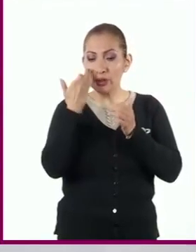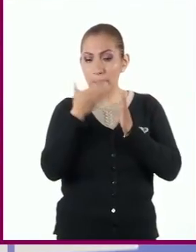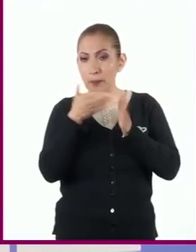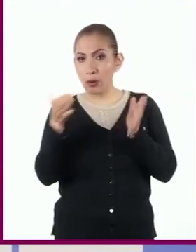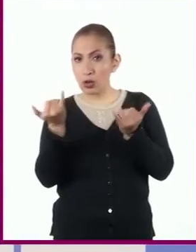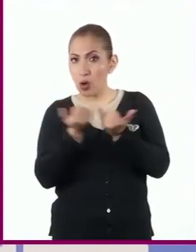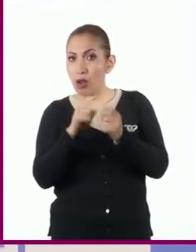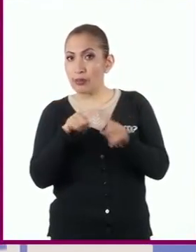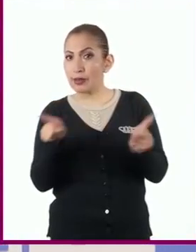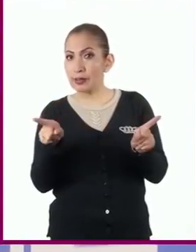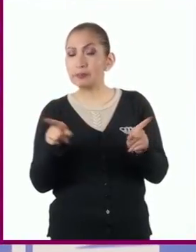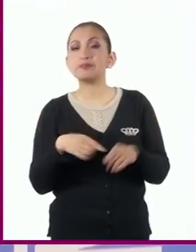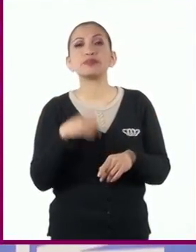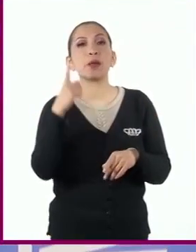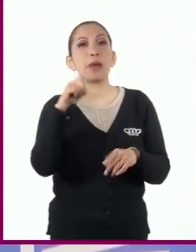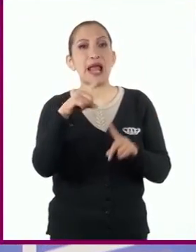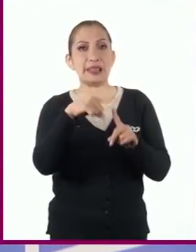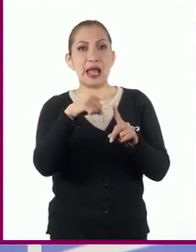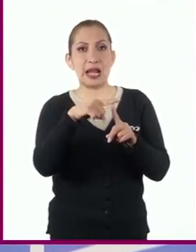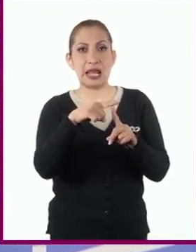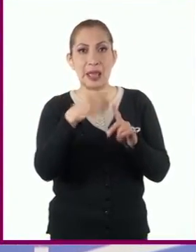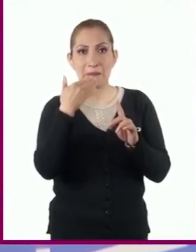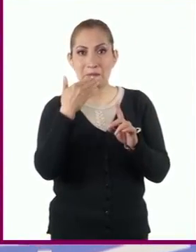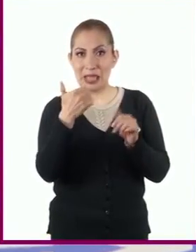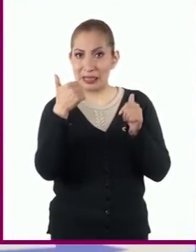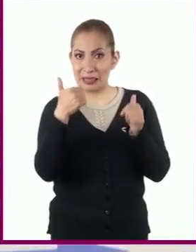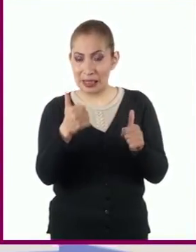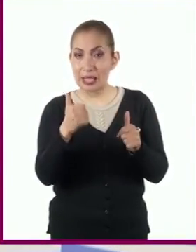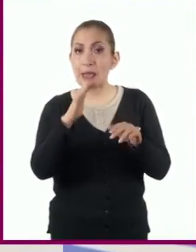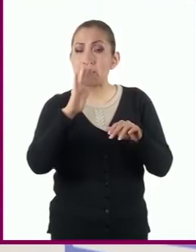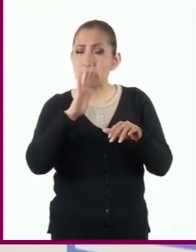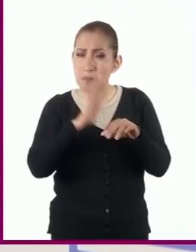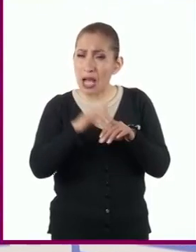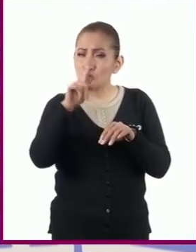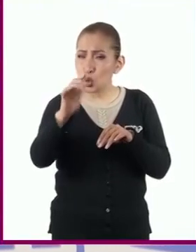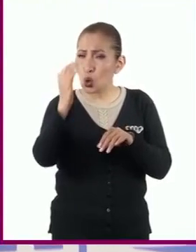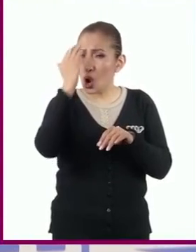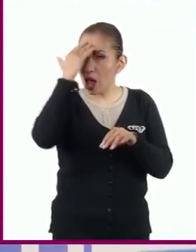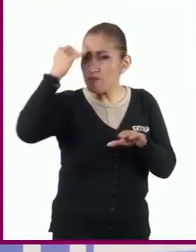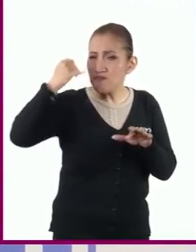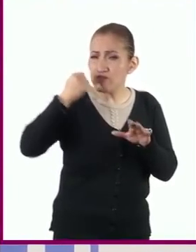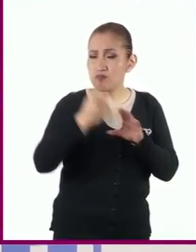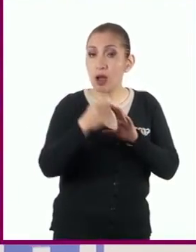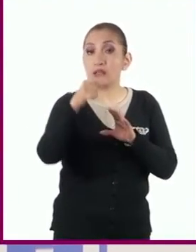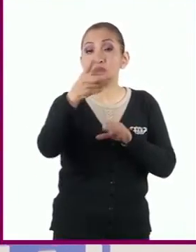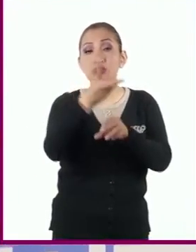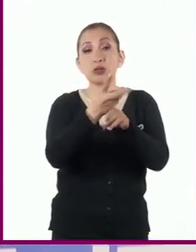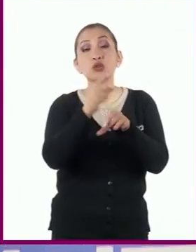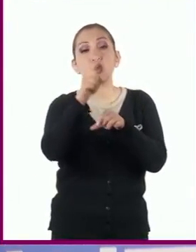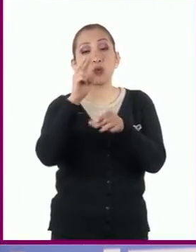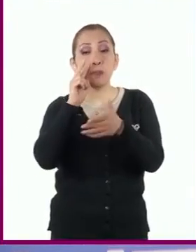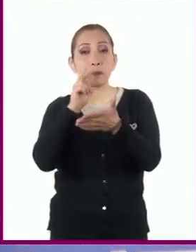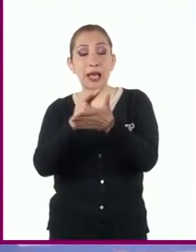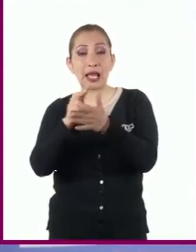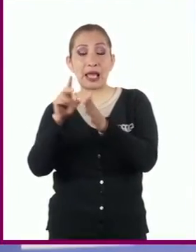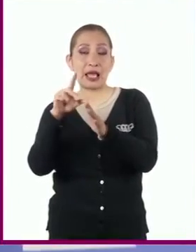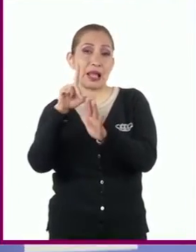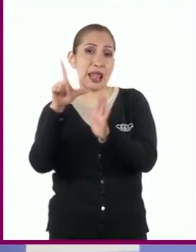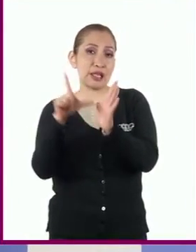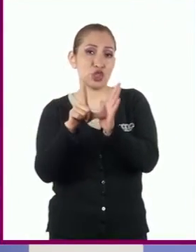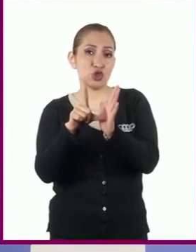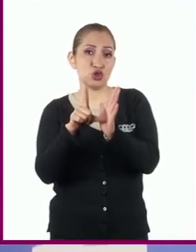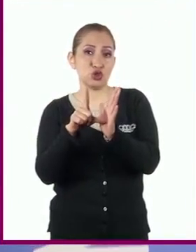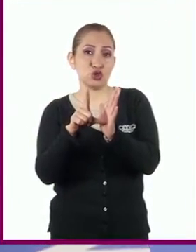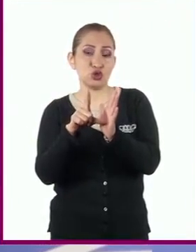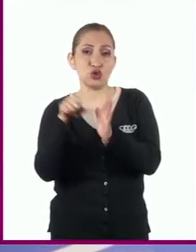tiempo. Para superar el reto y ampliar aún más su conocimiento, les invito a consultar las lecciones